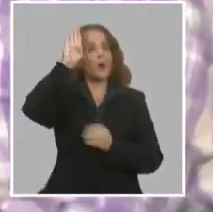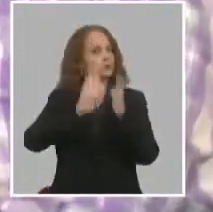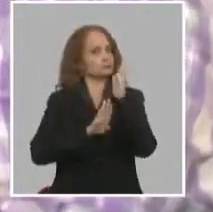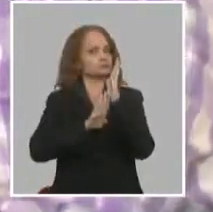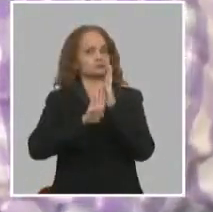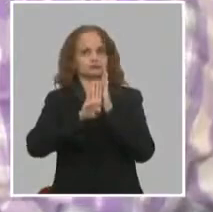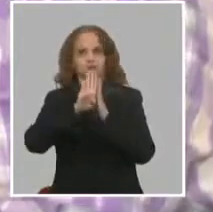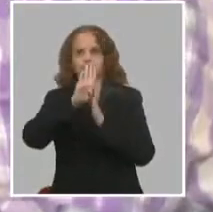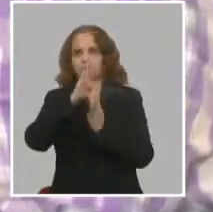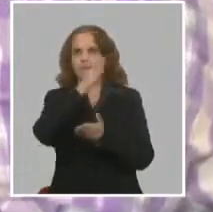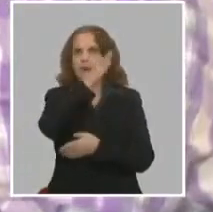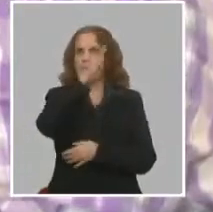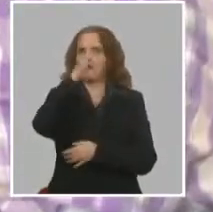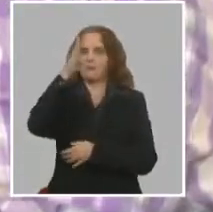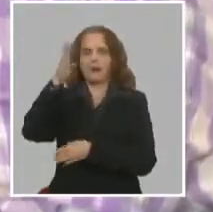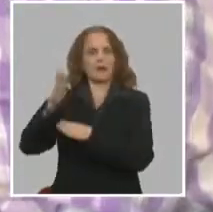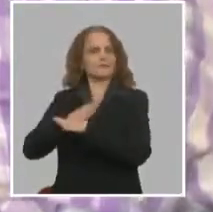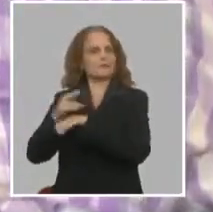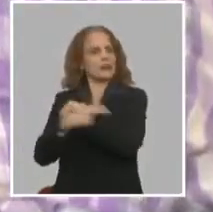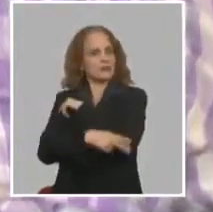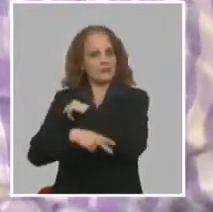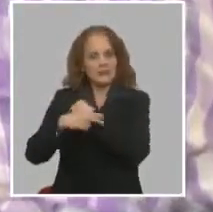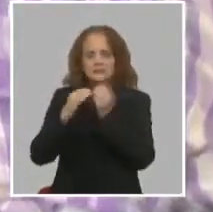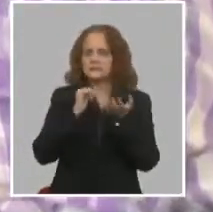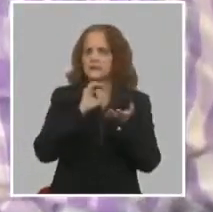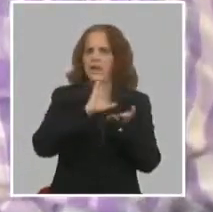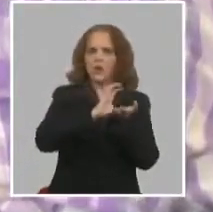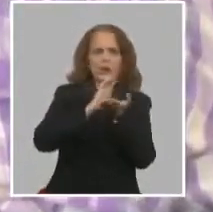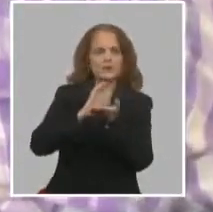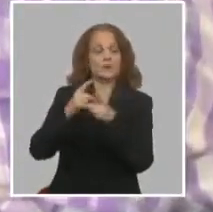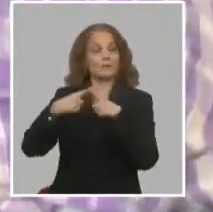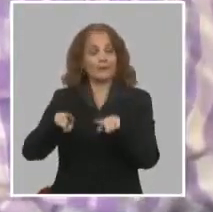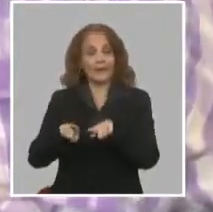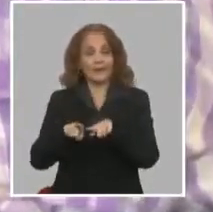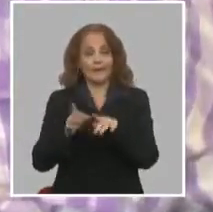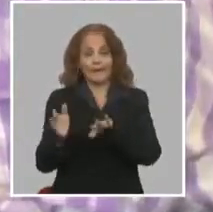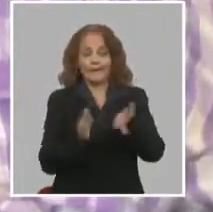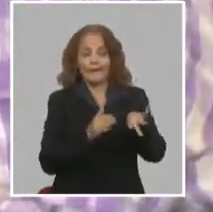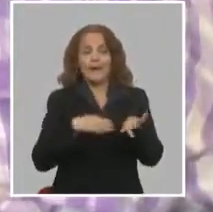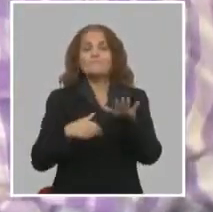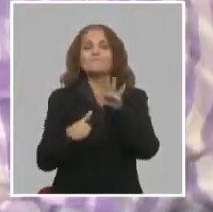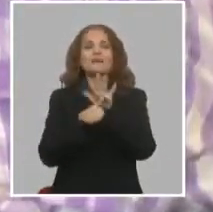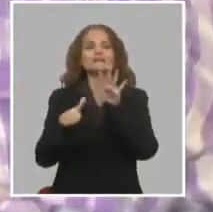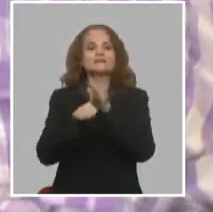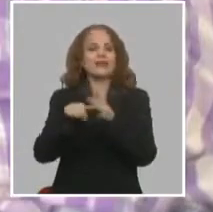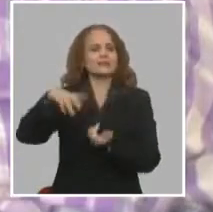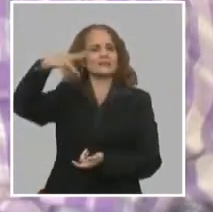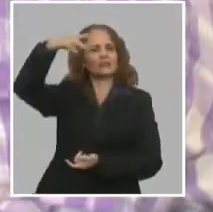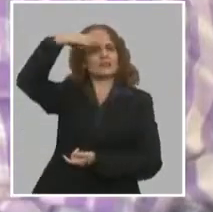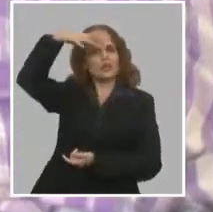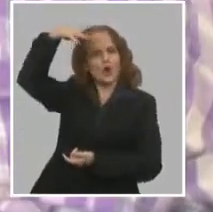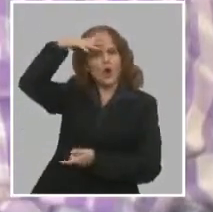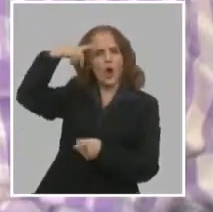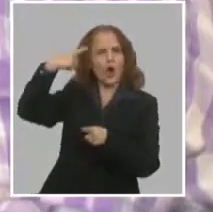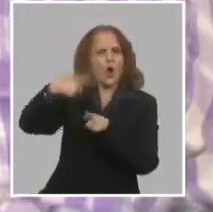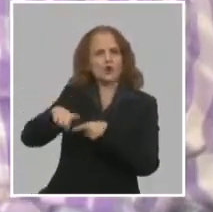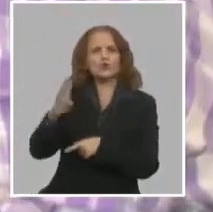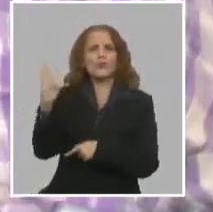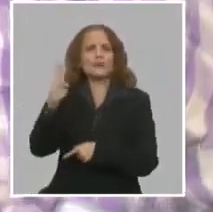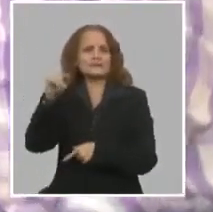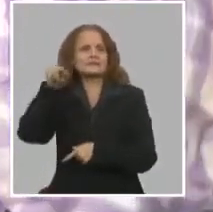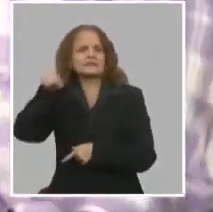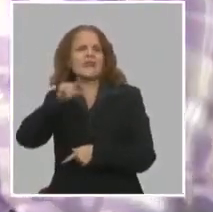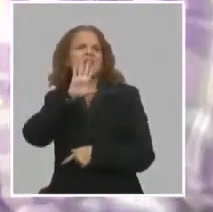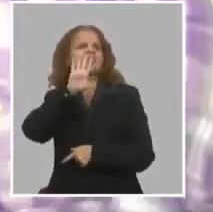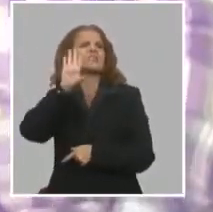las misiones y la colaboración que ha brindado otros países, presidentes como Donald Trump y Bolsonaro hablen de que se esclaviza a los médicos cubanos. Sí,